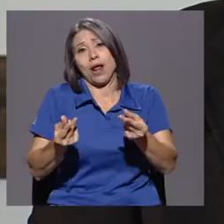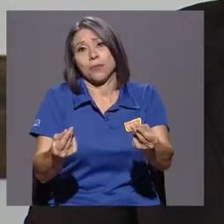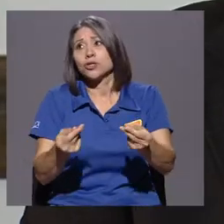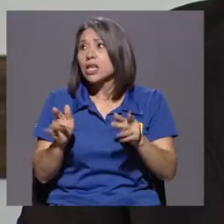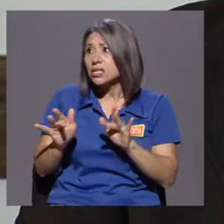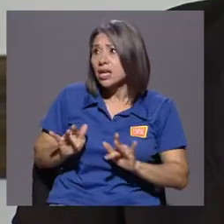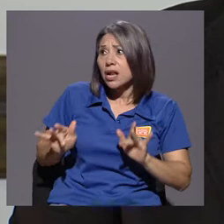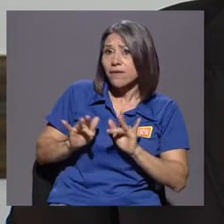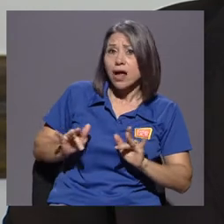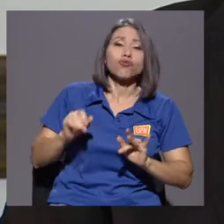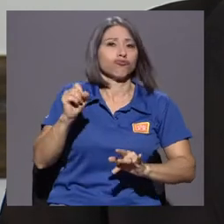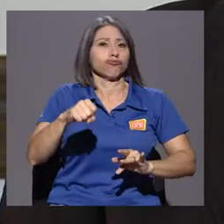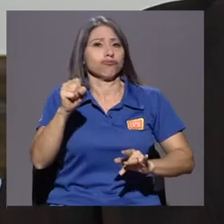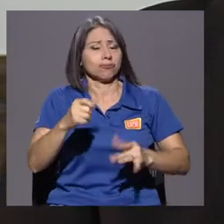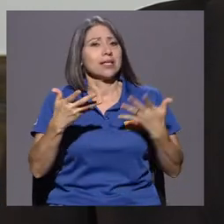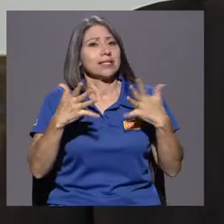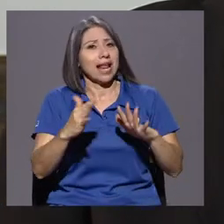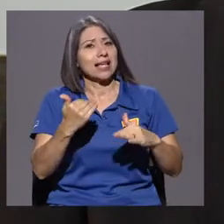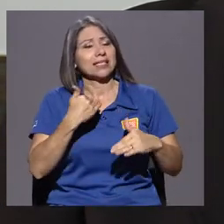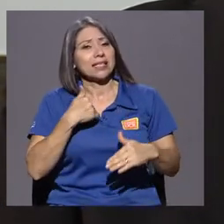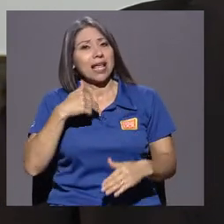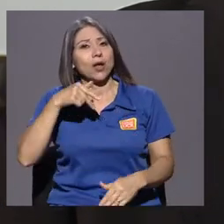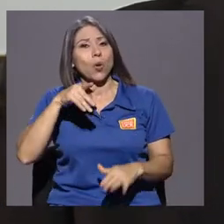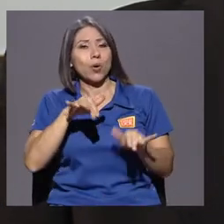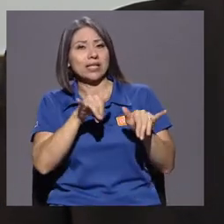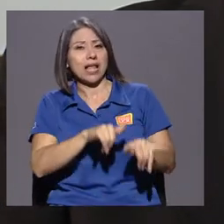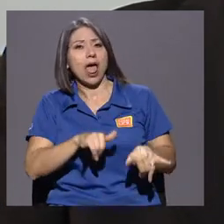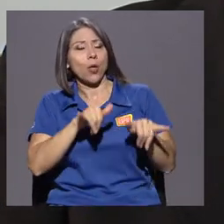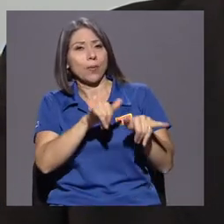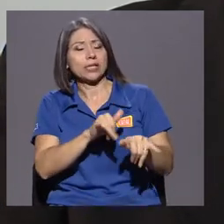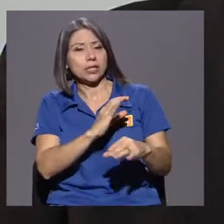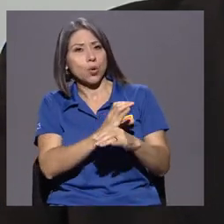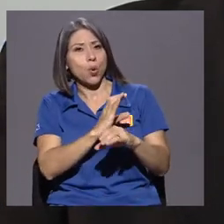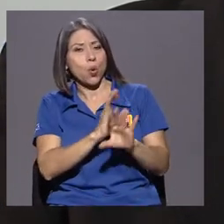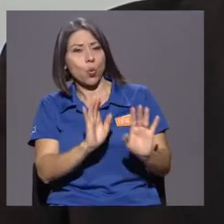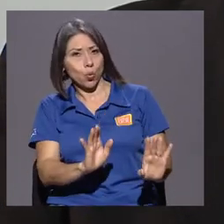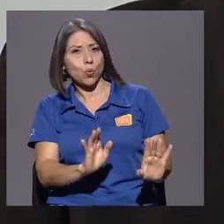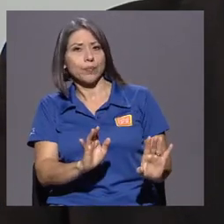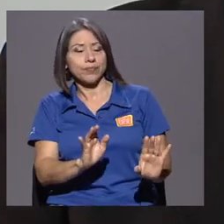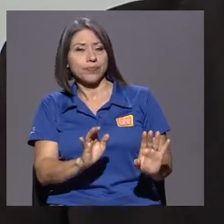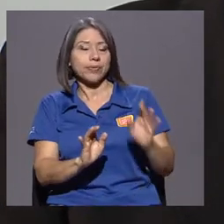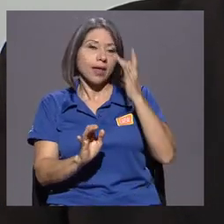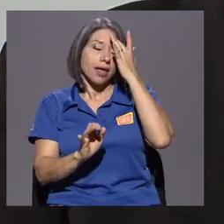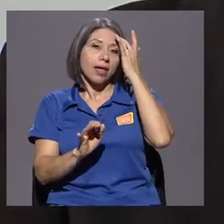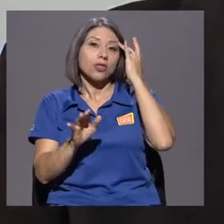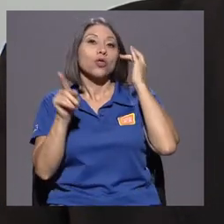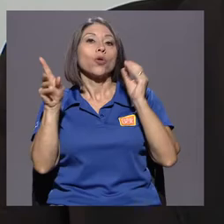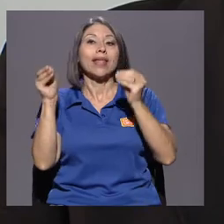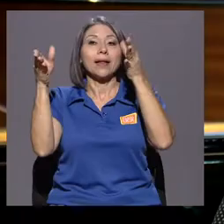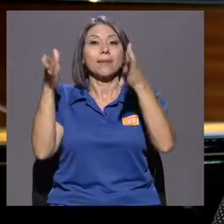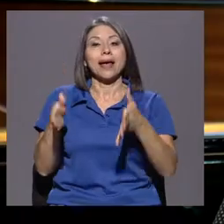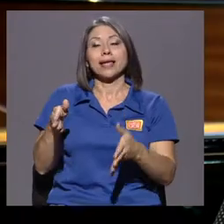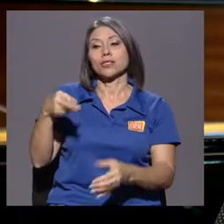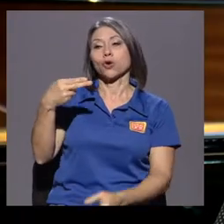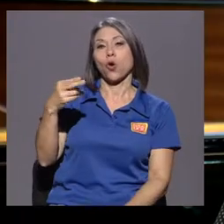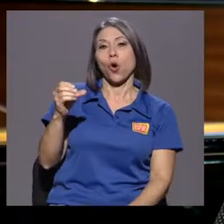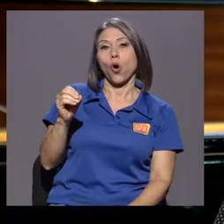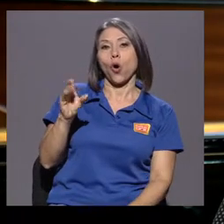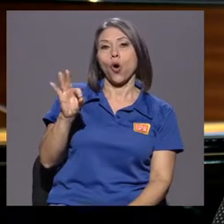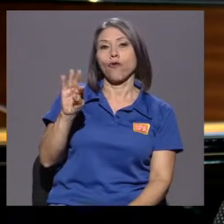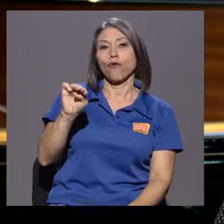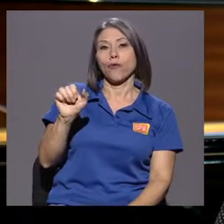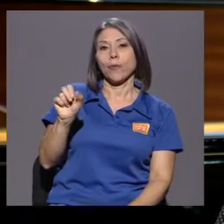grabaron y las tengo en estado prístino ahí están ahí están conservadas donde donde el maestro hoffman hace